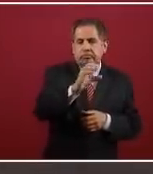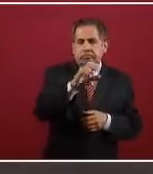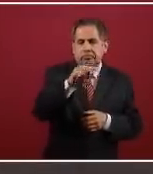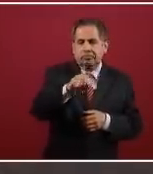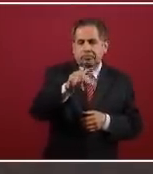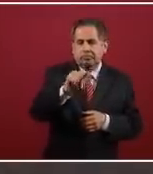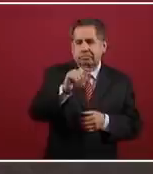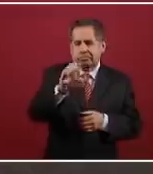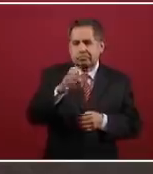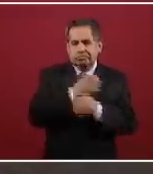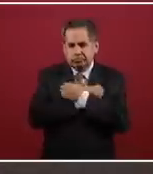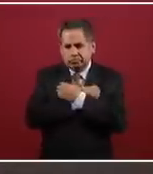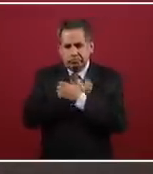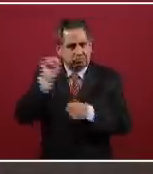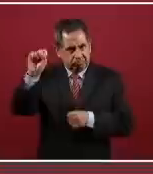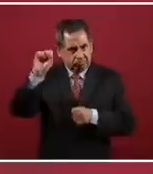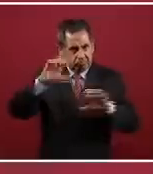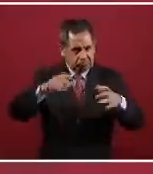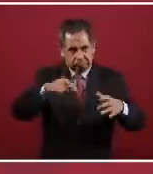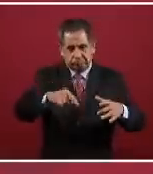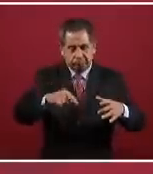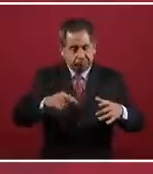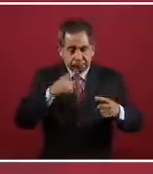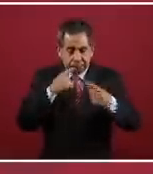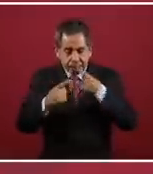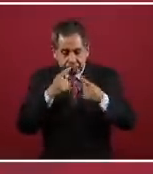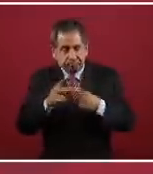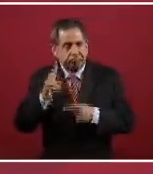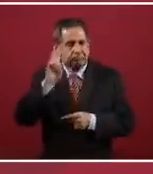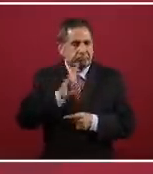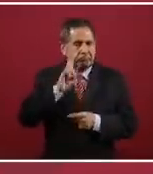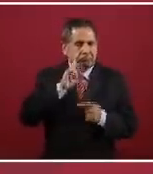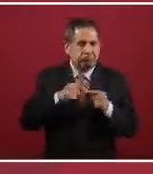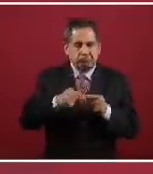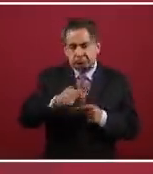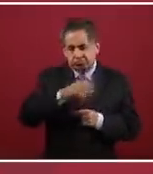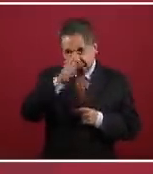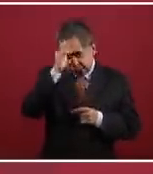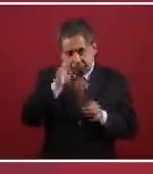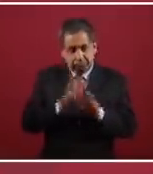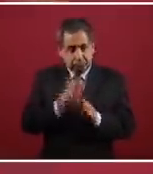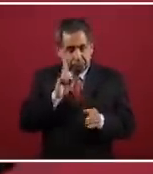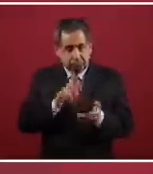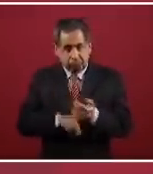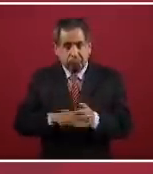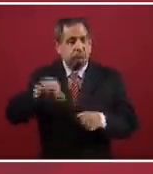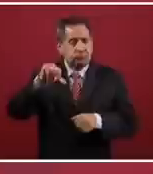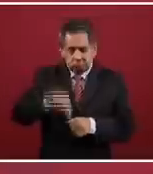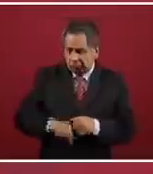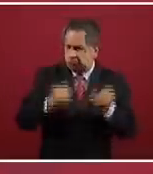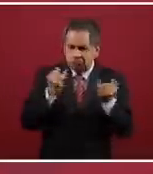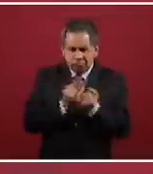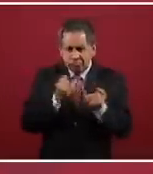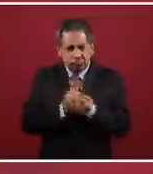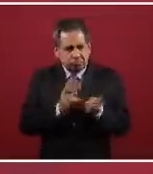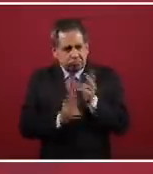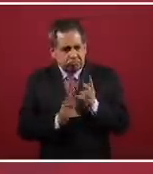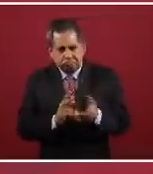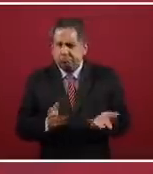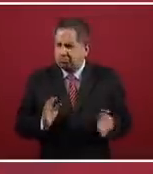y estamos dialogando para buscar acuerdos. Hoy lo mismo.